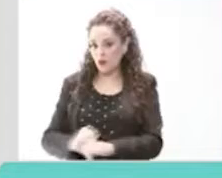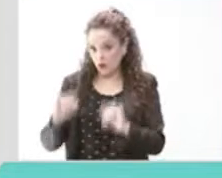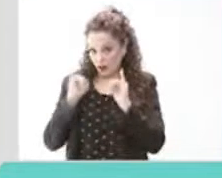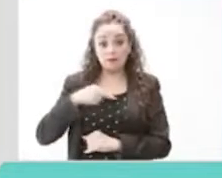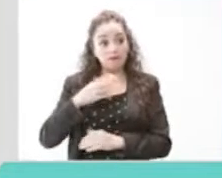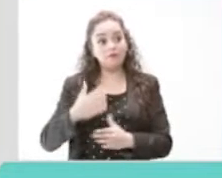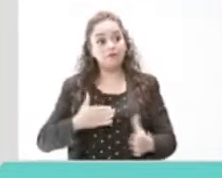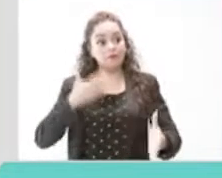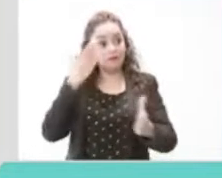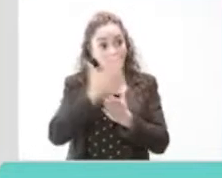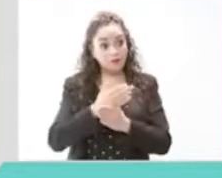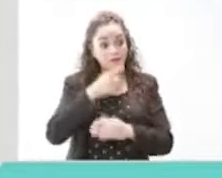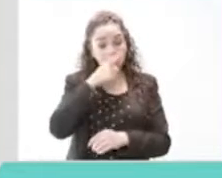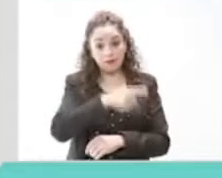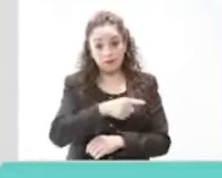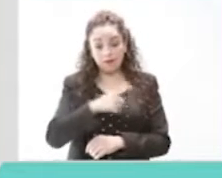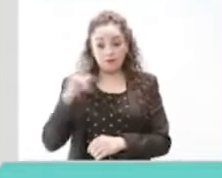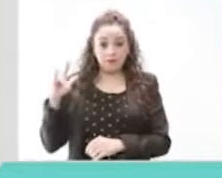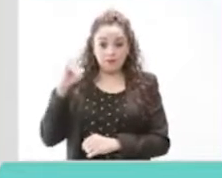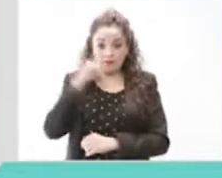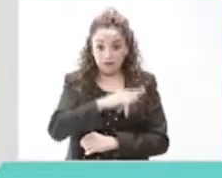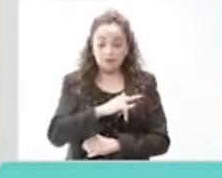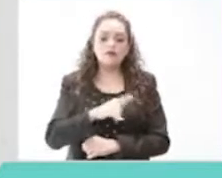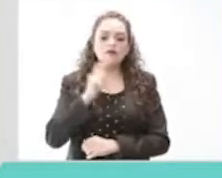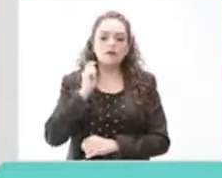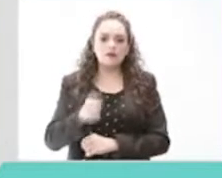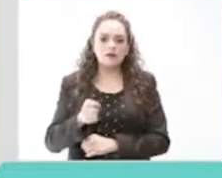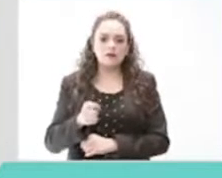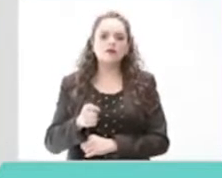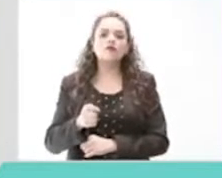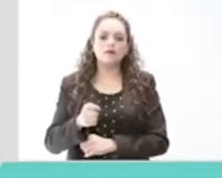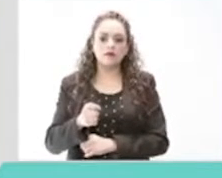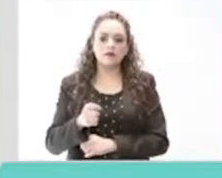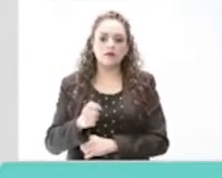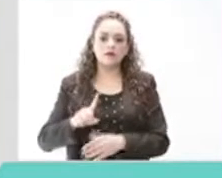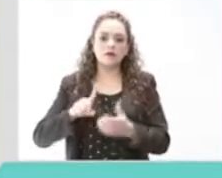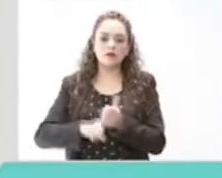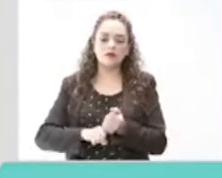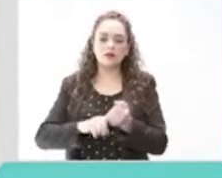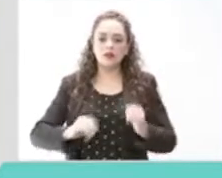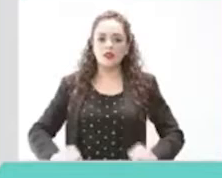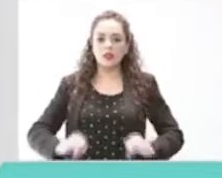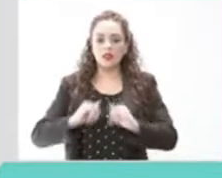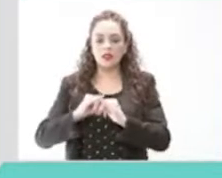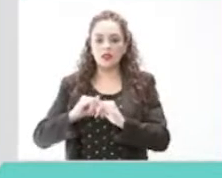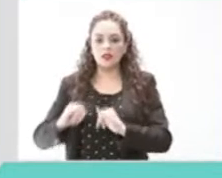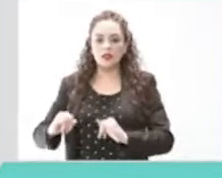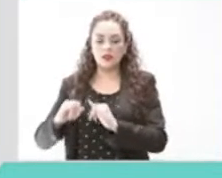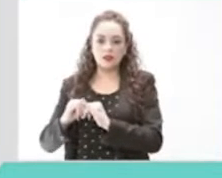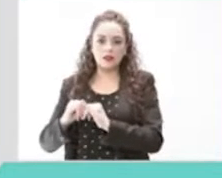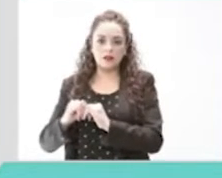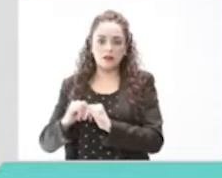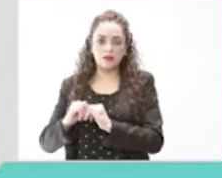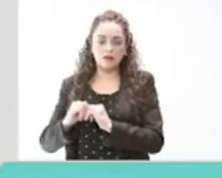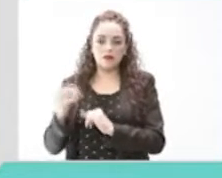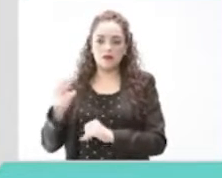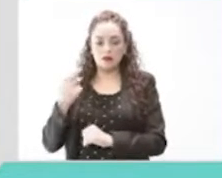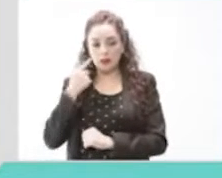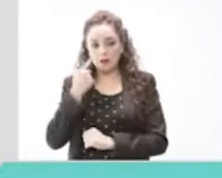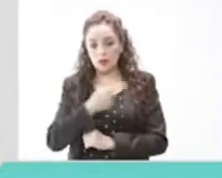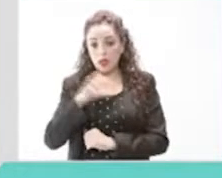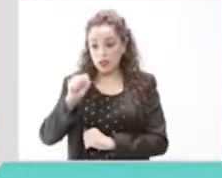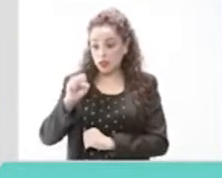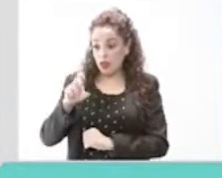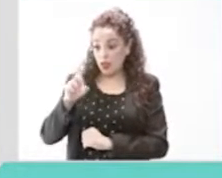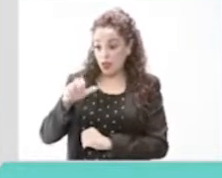esta visita la hemos hecho en el marco de la relación interinstitucional con sujetos obligados. SEDENA no es el